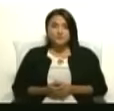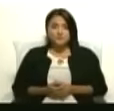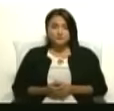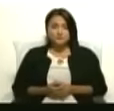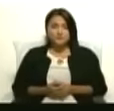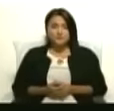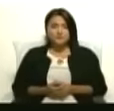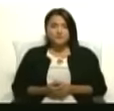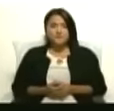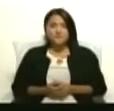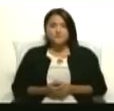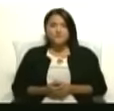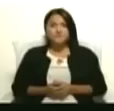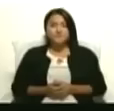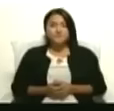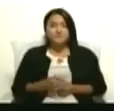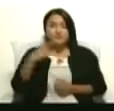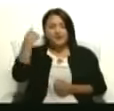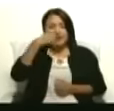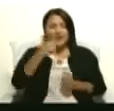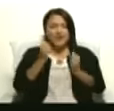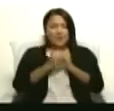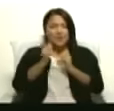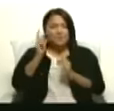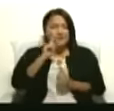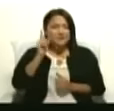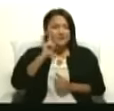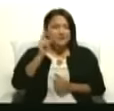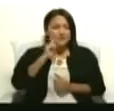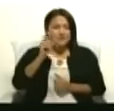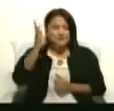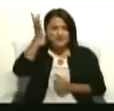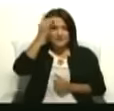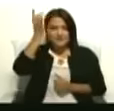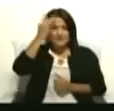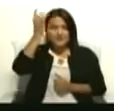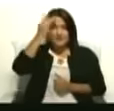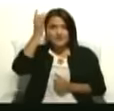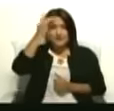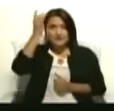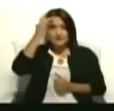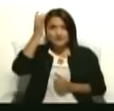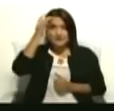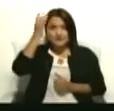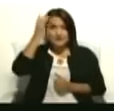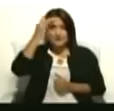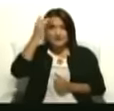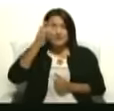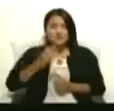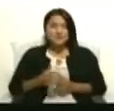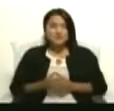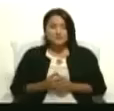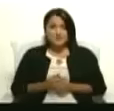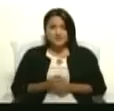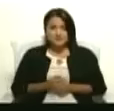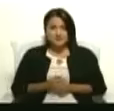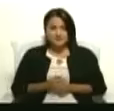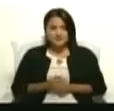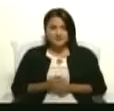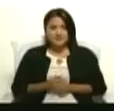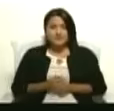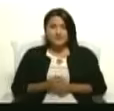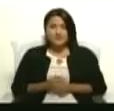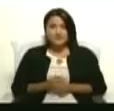mayor descaro con la mayor mentira este accidente de la política venezolana porque que no es más que un